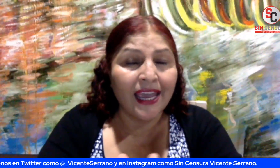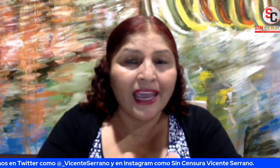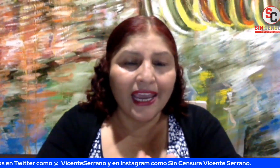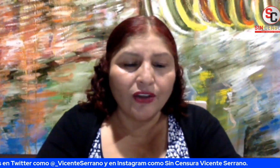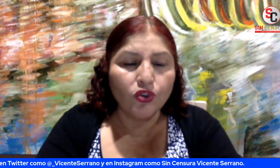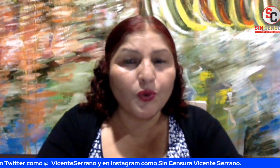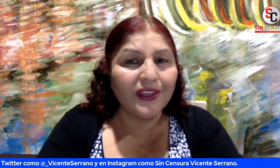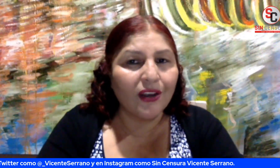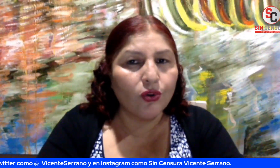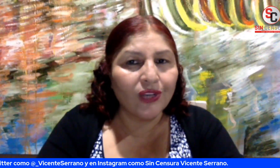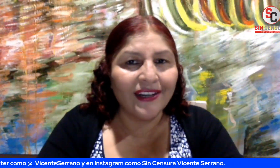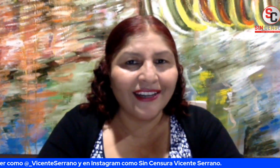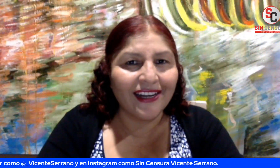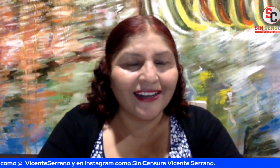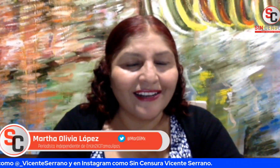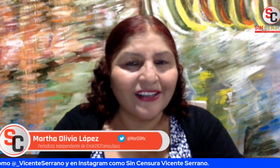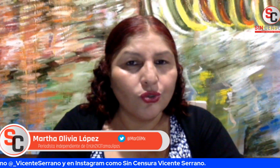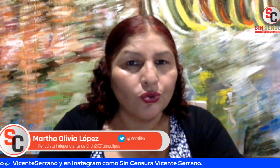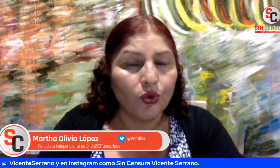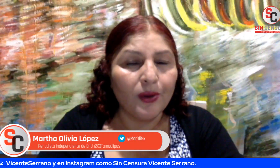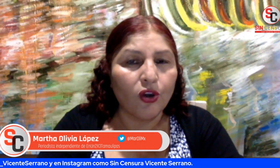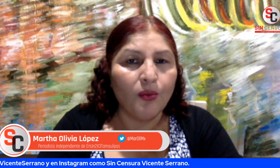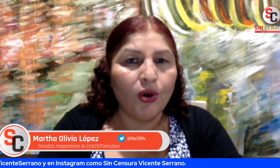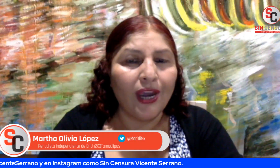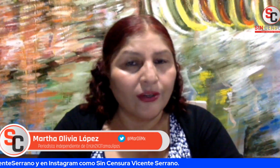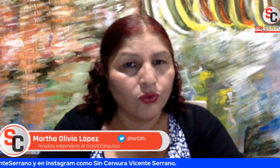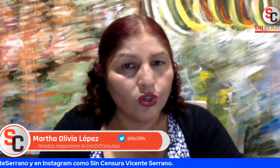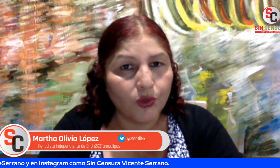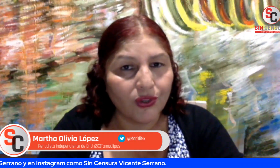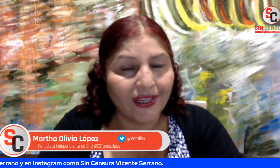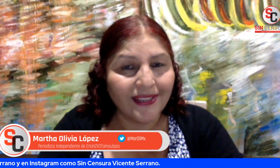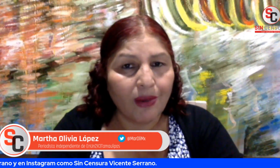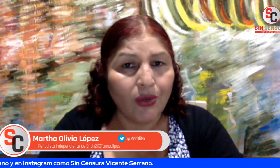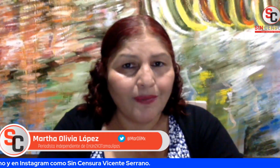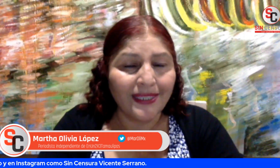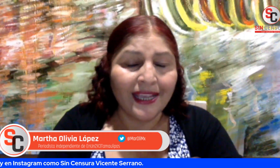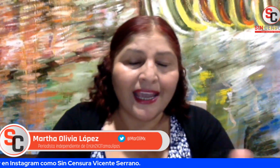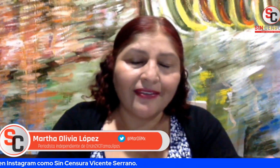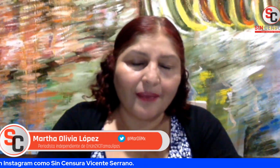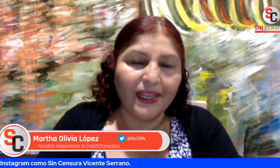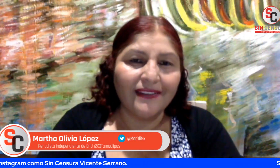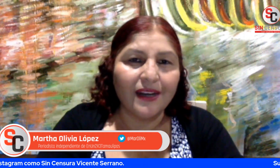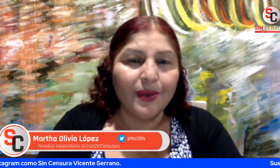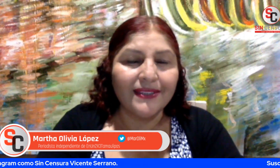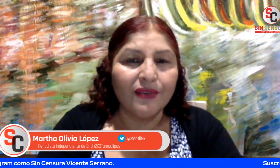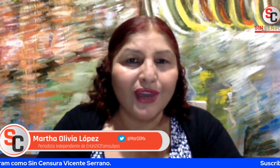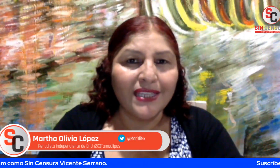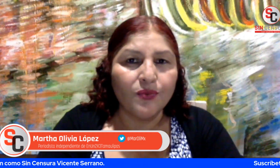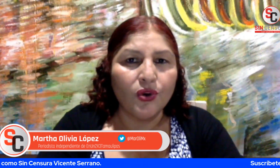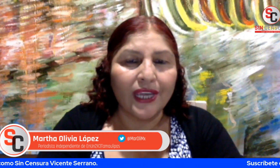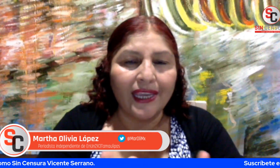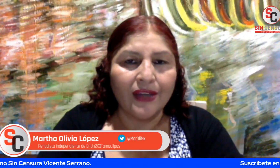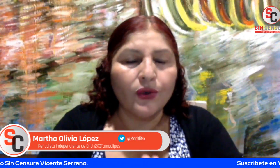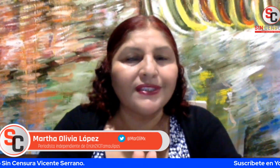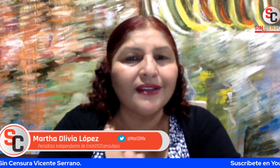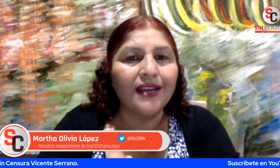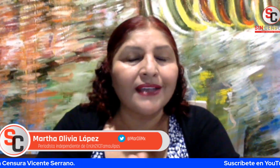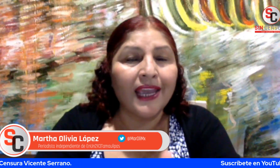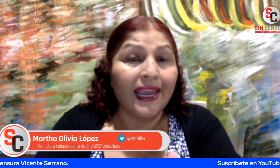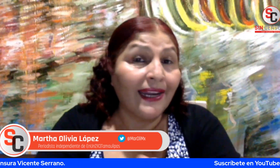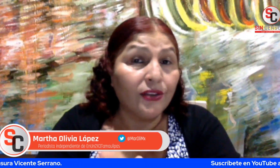10. Nos pueden encontrar en el canal de YouTube como en un 2x3 Tamaulipas, también a través de Facebook y